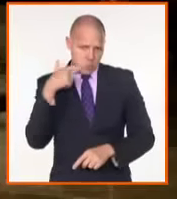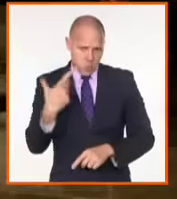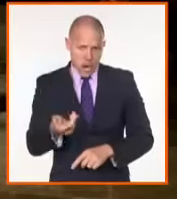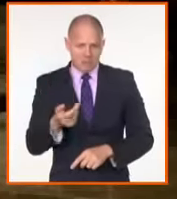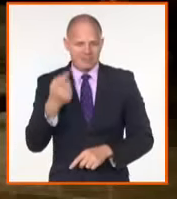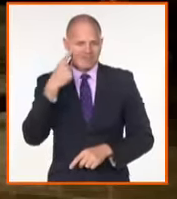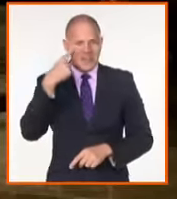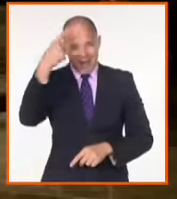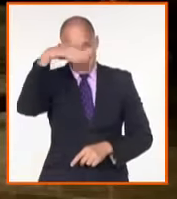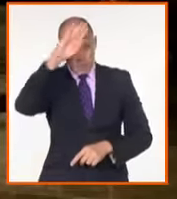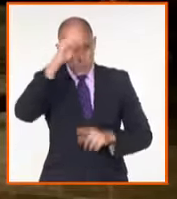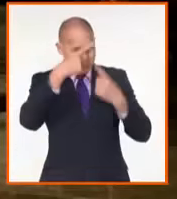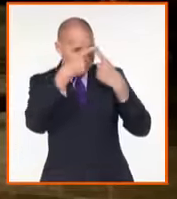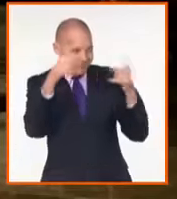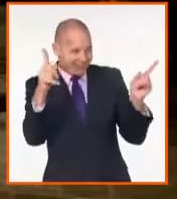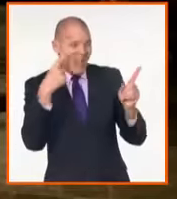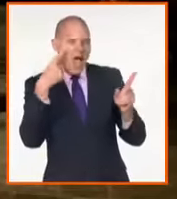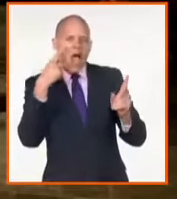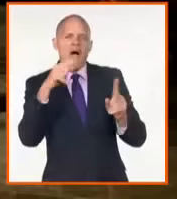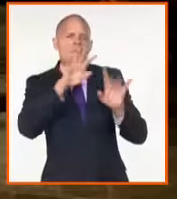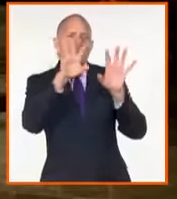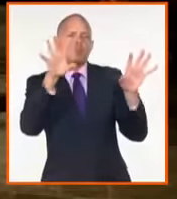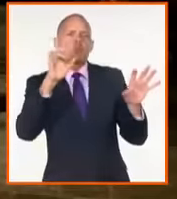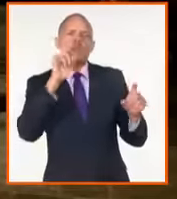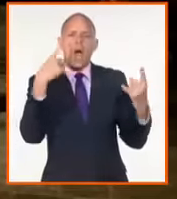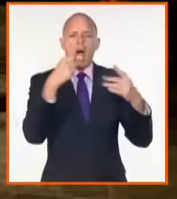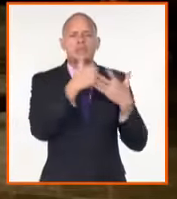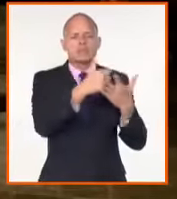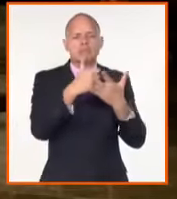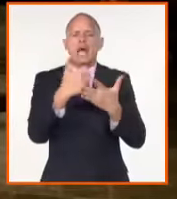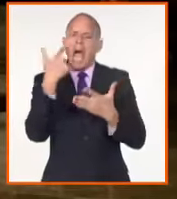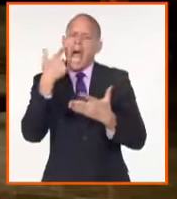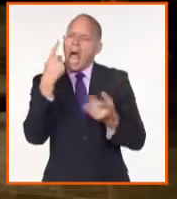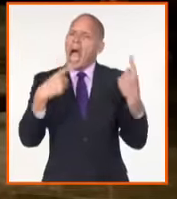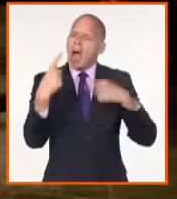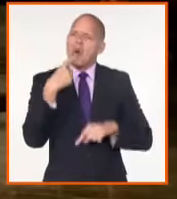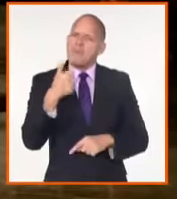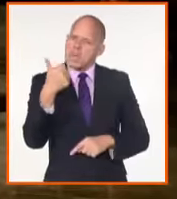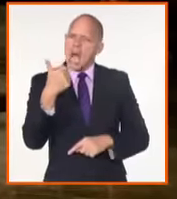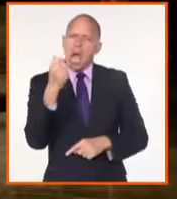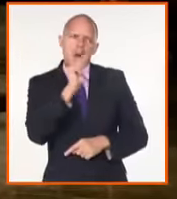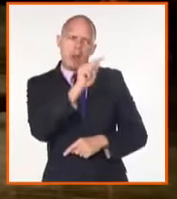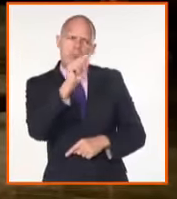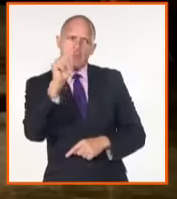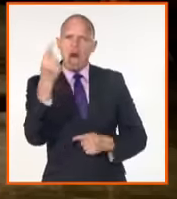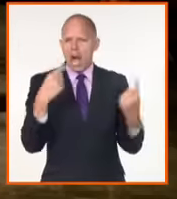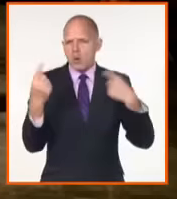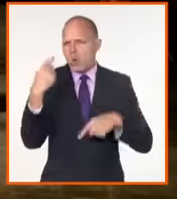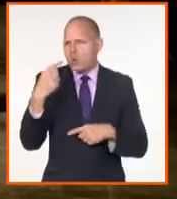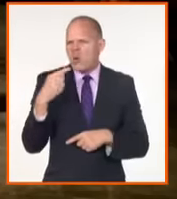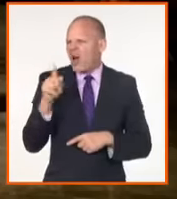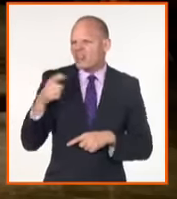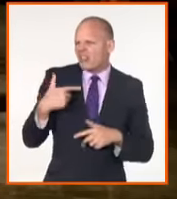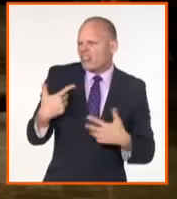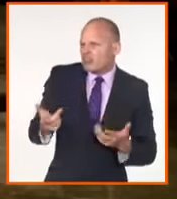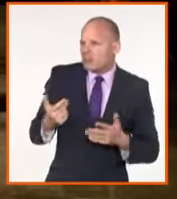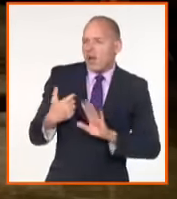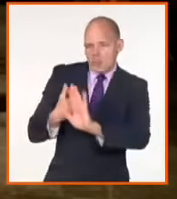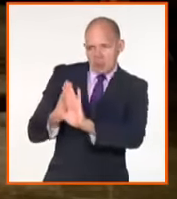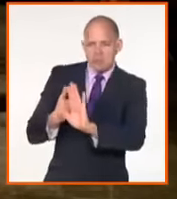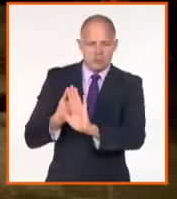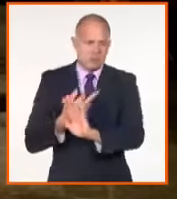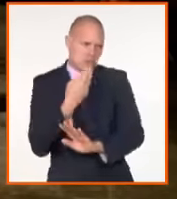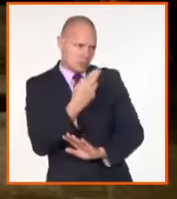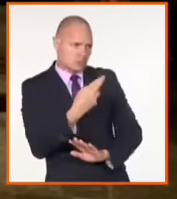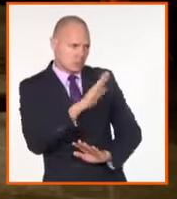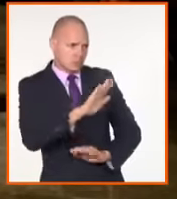qué de casi todo lo que hay que hacer en el país hay buenas experiencias en algunos lugares? Eso es lo que están haciendo. Eso es uno de los temas que vamos a tratar,